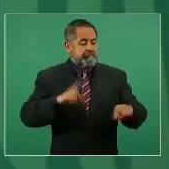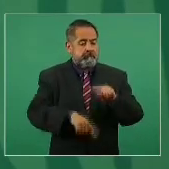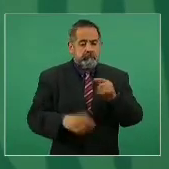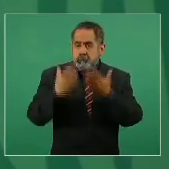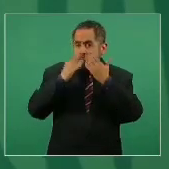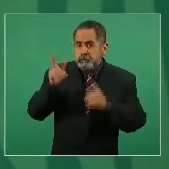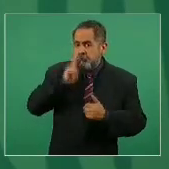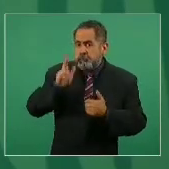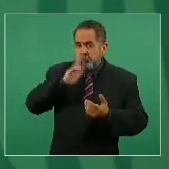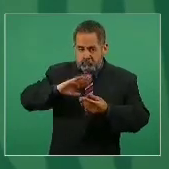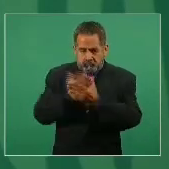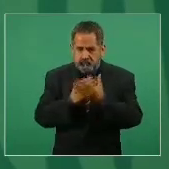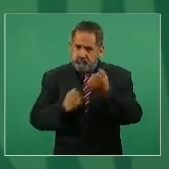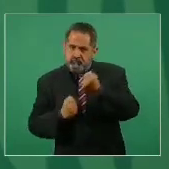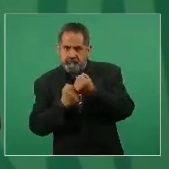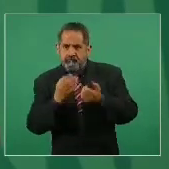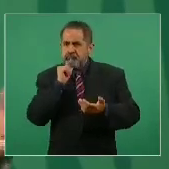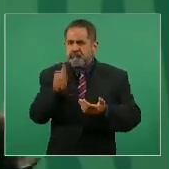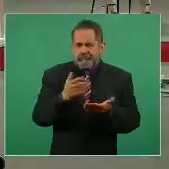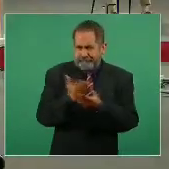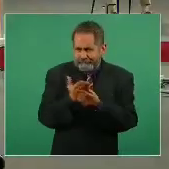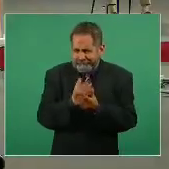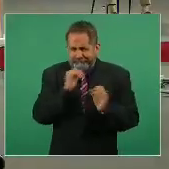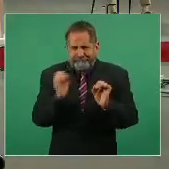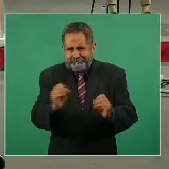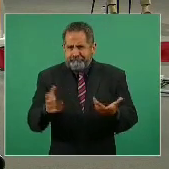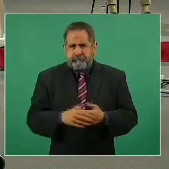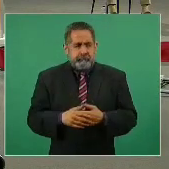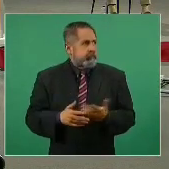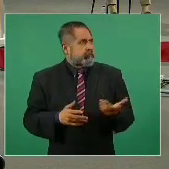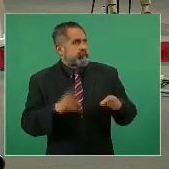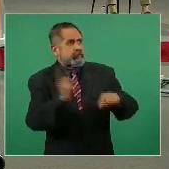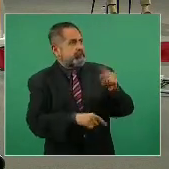elementos. No hay justificaciones. Porque ni siquiera,